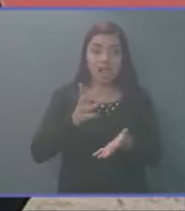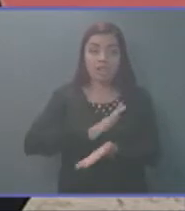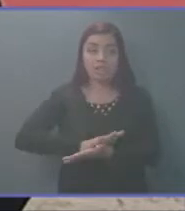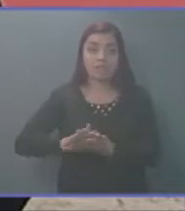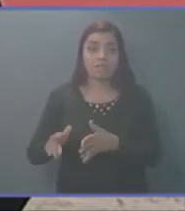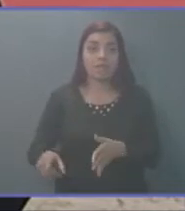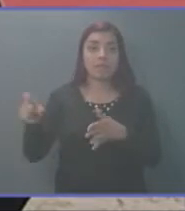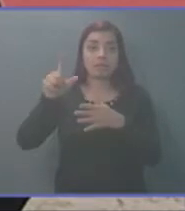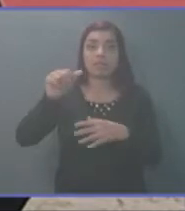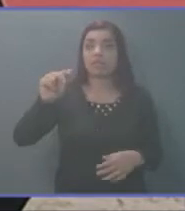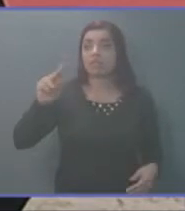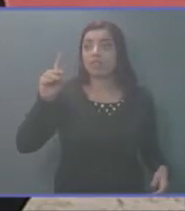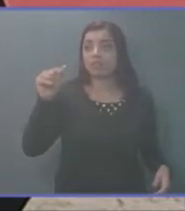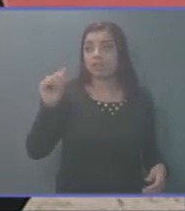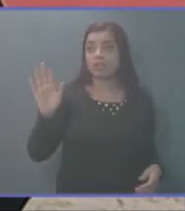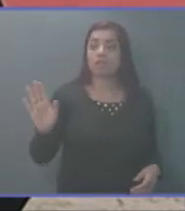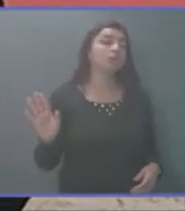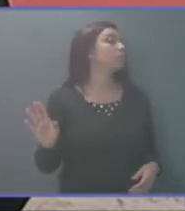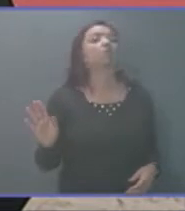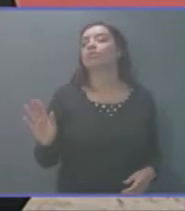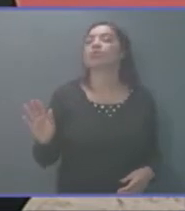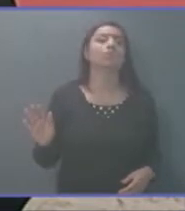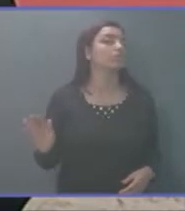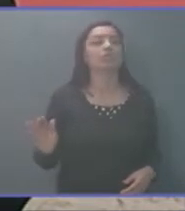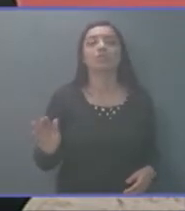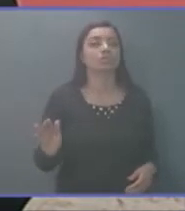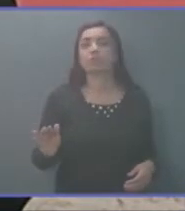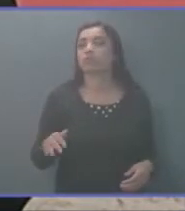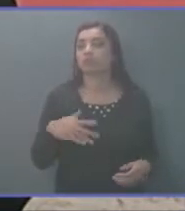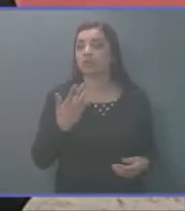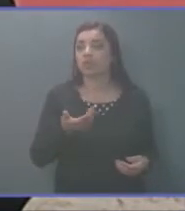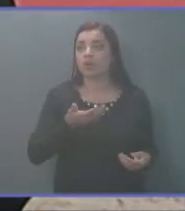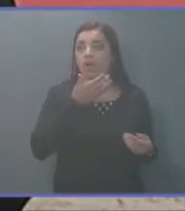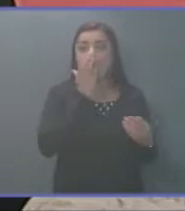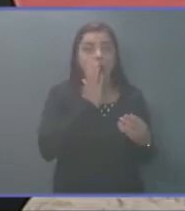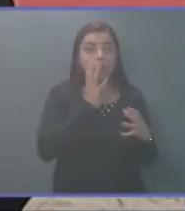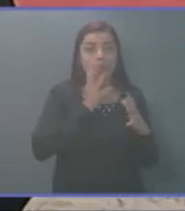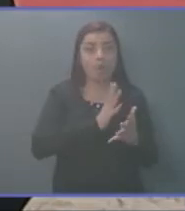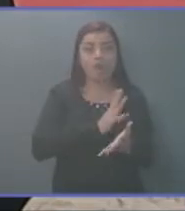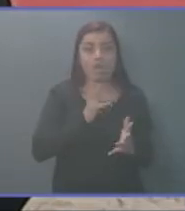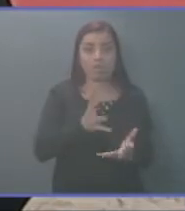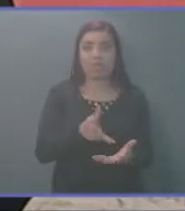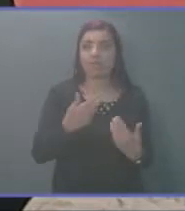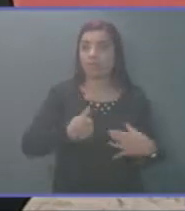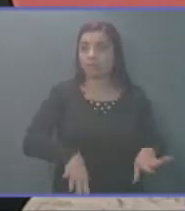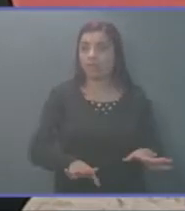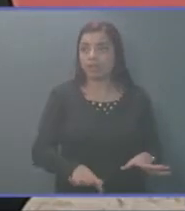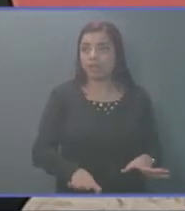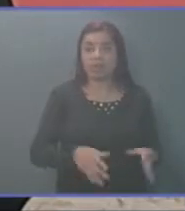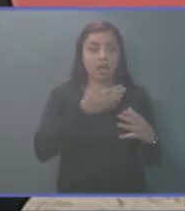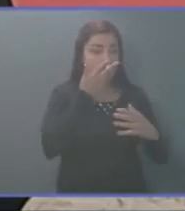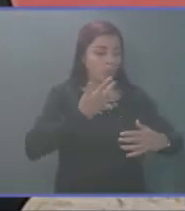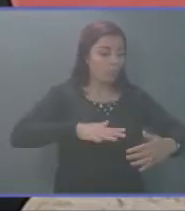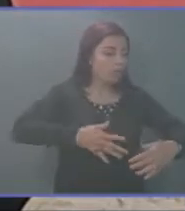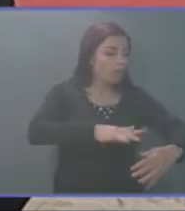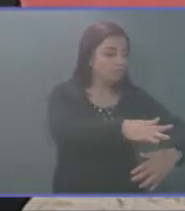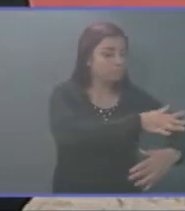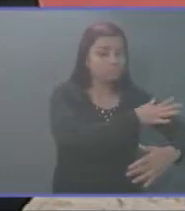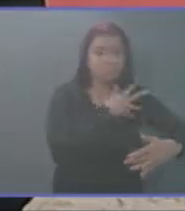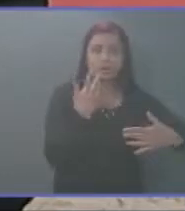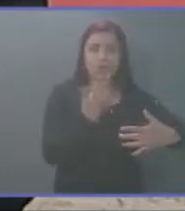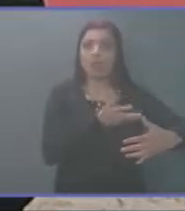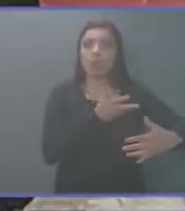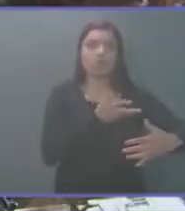agua tratada. No trabajamos con agua cruda, que es la que está en los acuíferos.